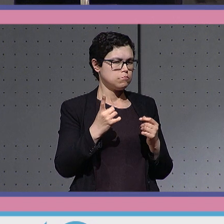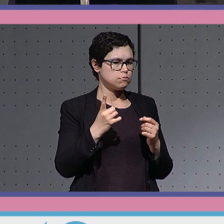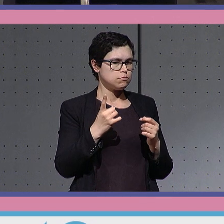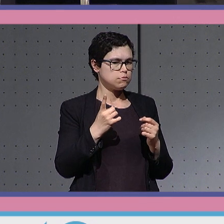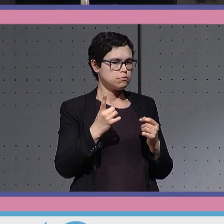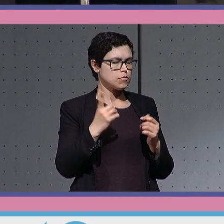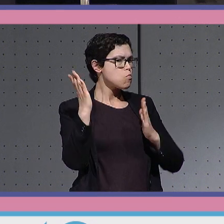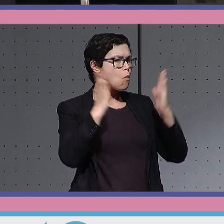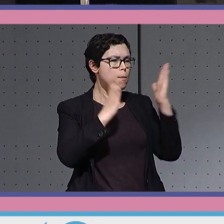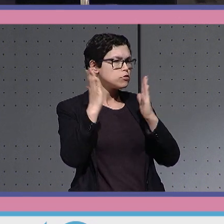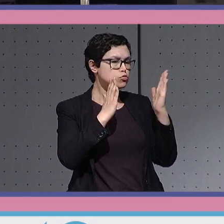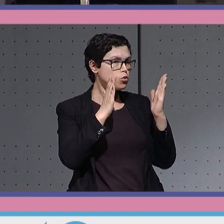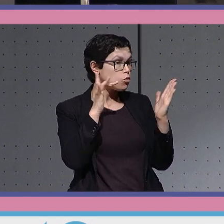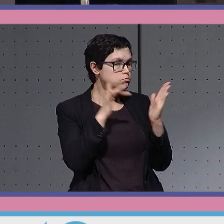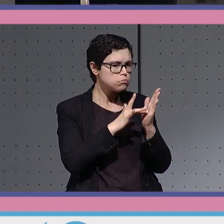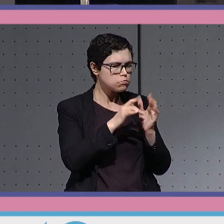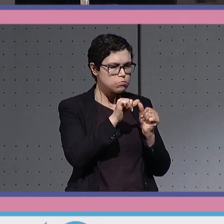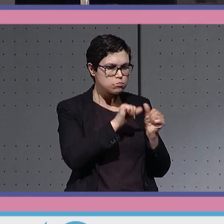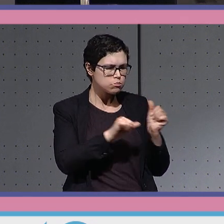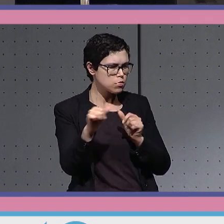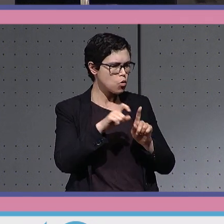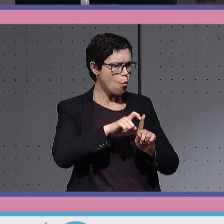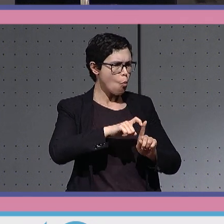momento determinado y